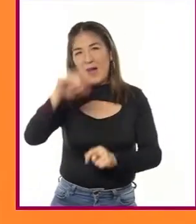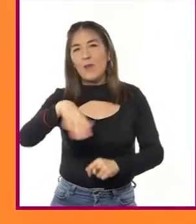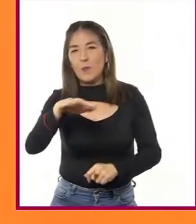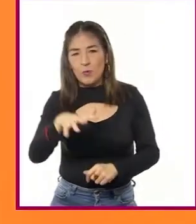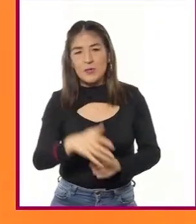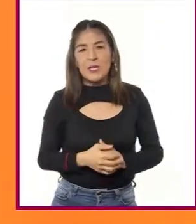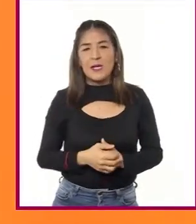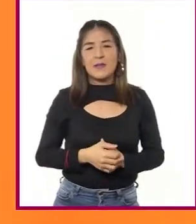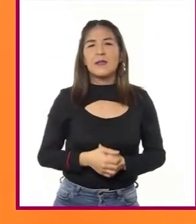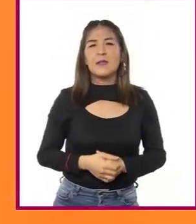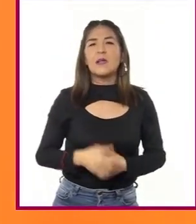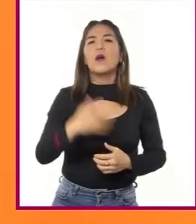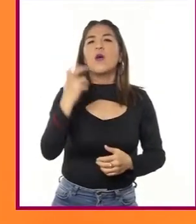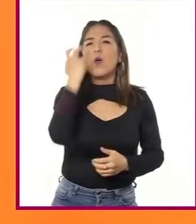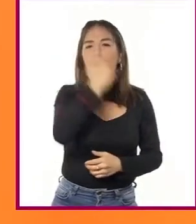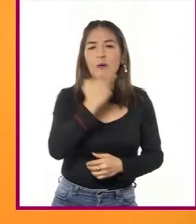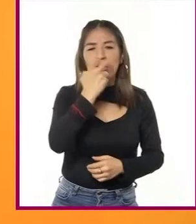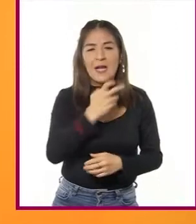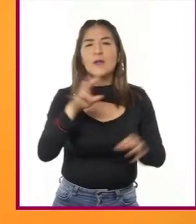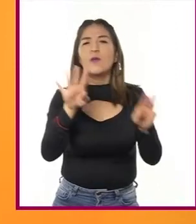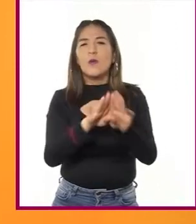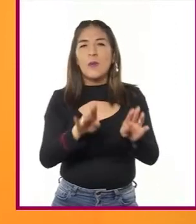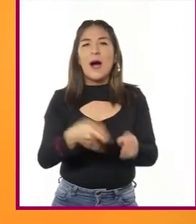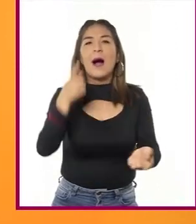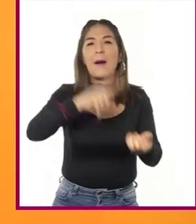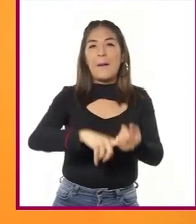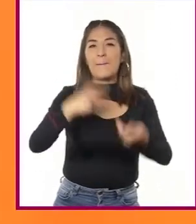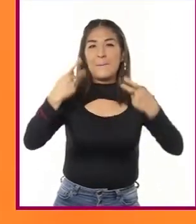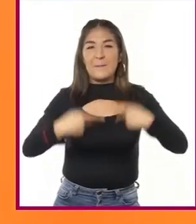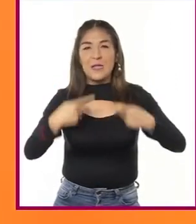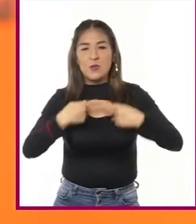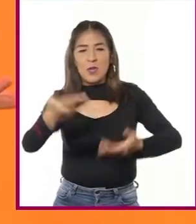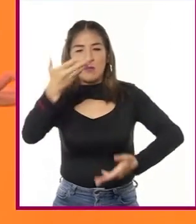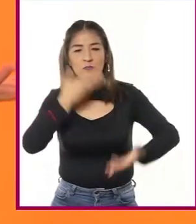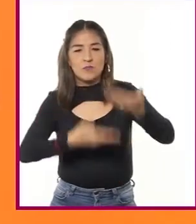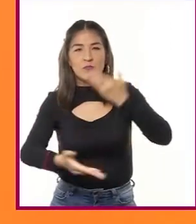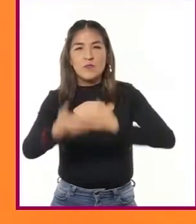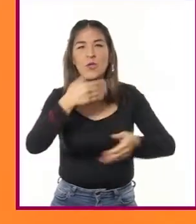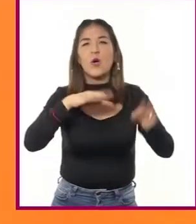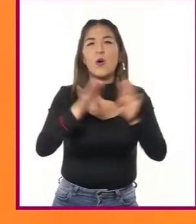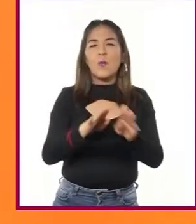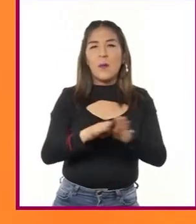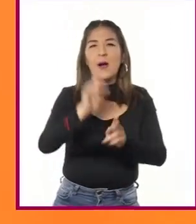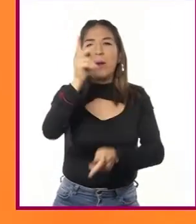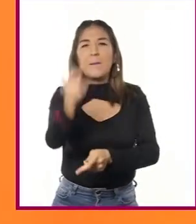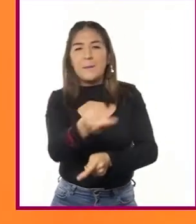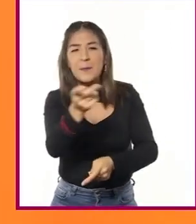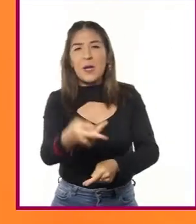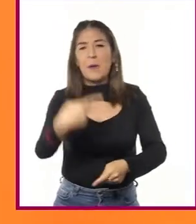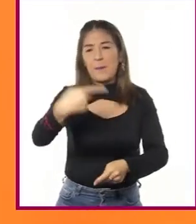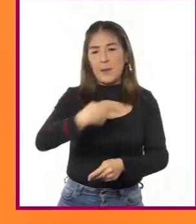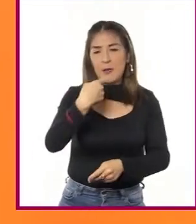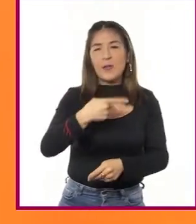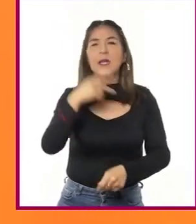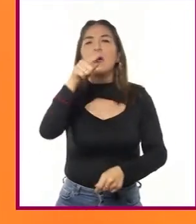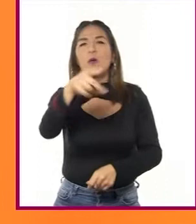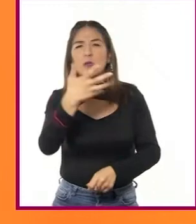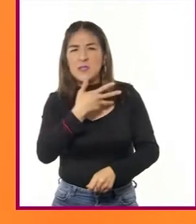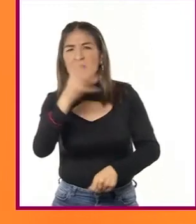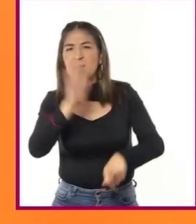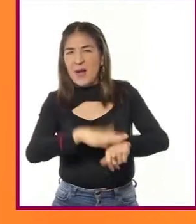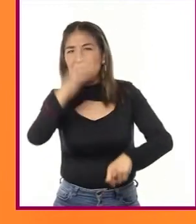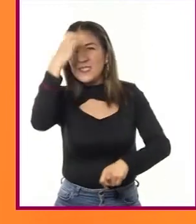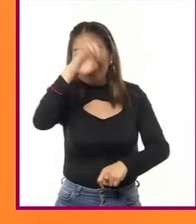Orales. Esta información es transmitida de individuo a individuo, como preguntarle a una persona de mayor experiencia sobre